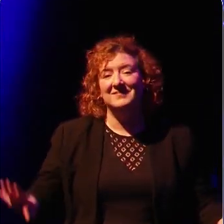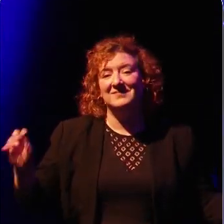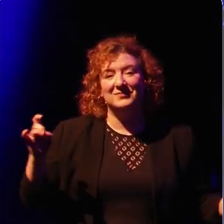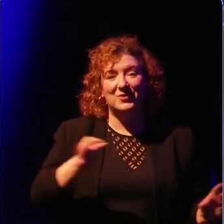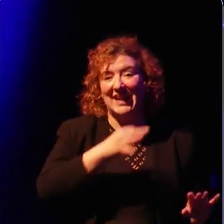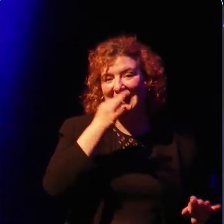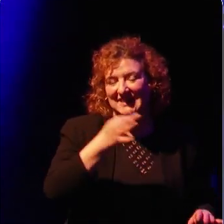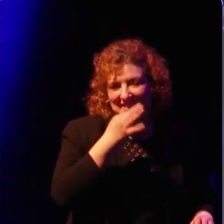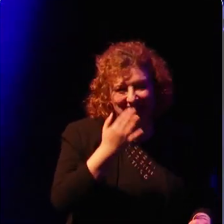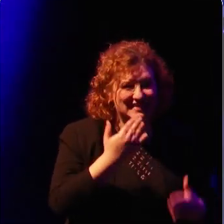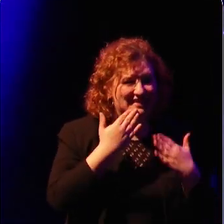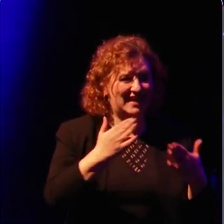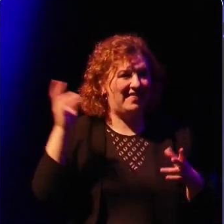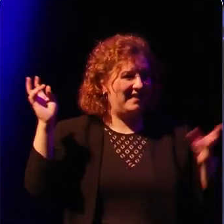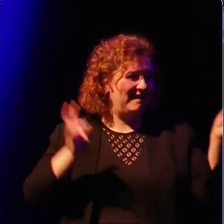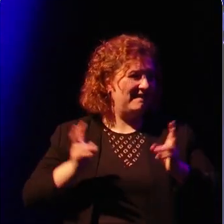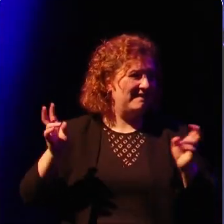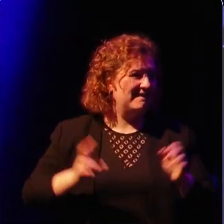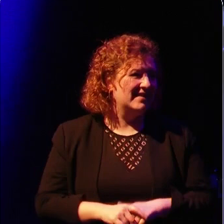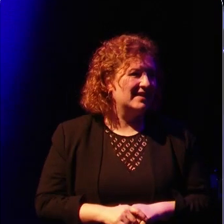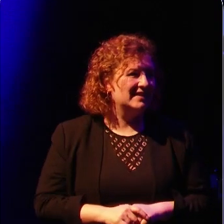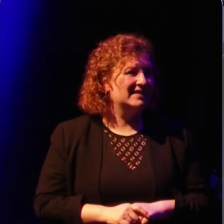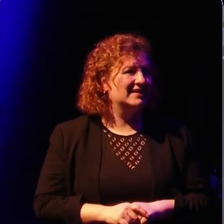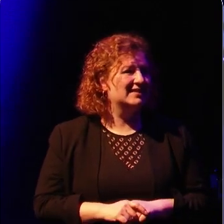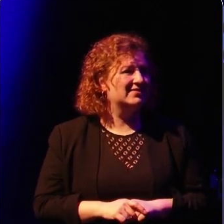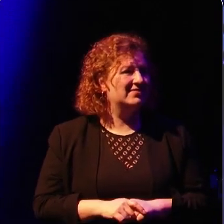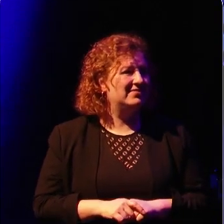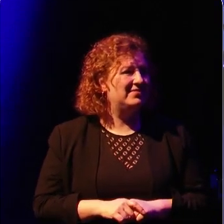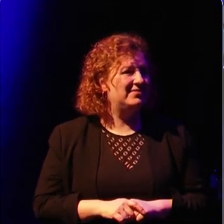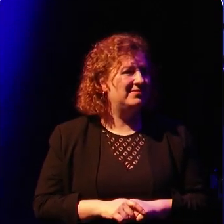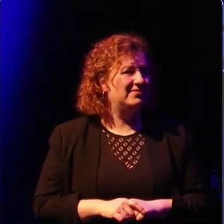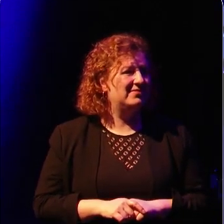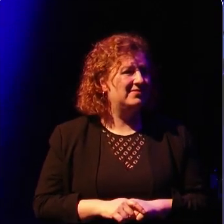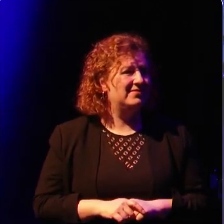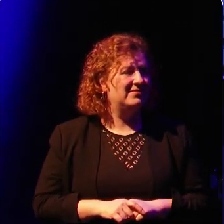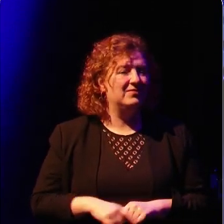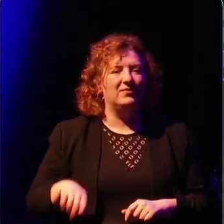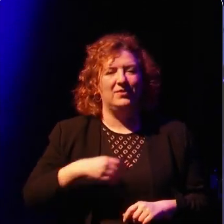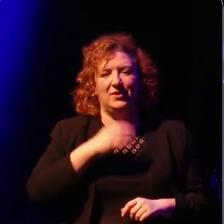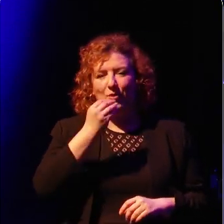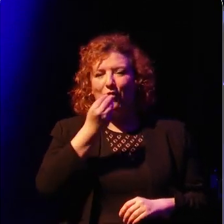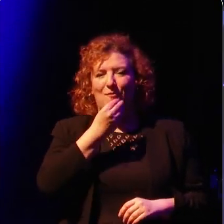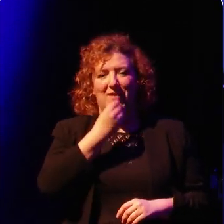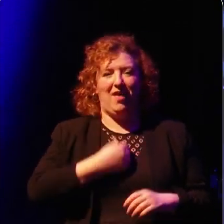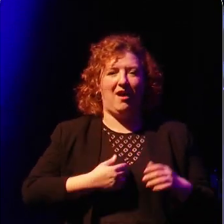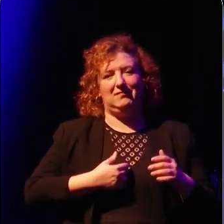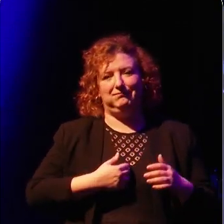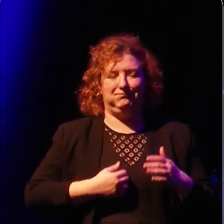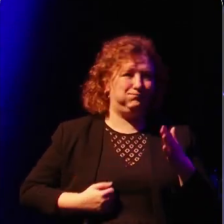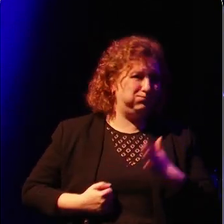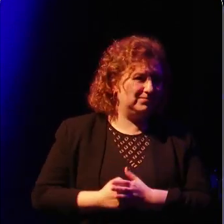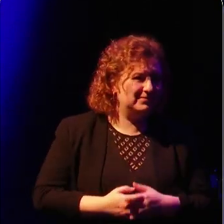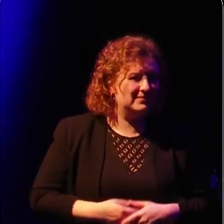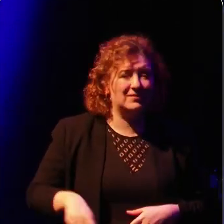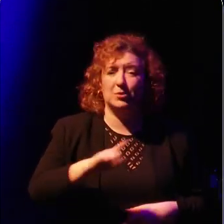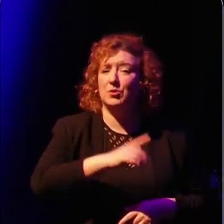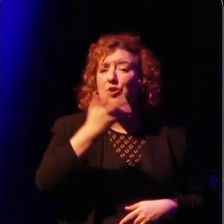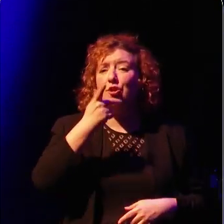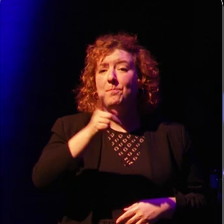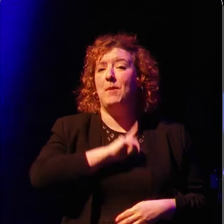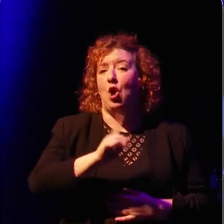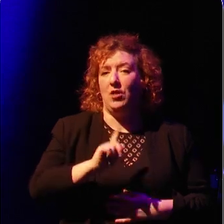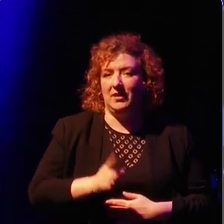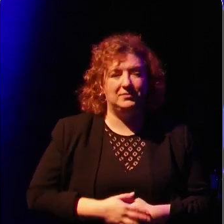Buenas tardes, gracias por estar aquí, especialmente después de una comida copiosa. Para los que no me